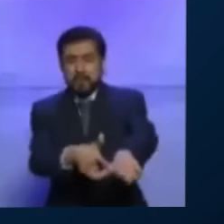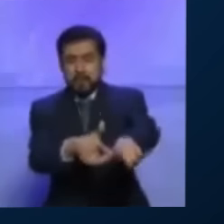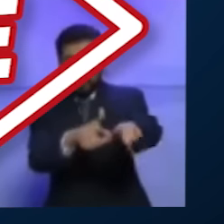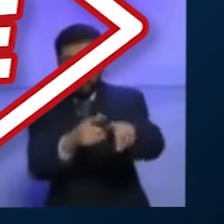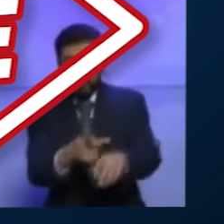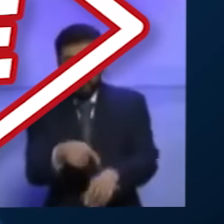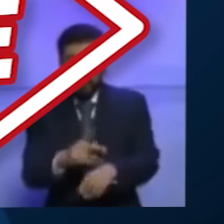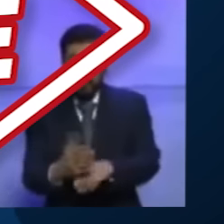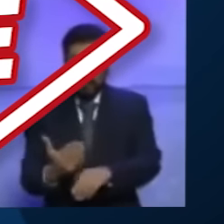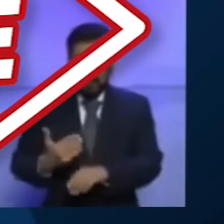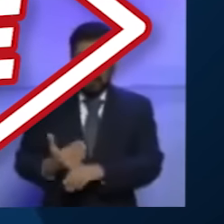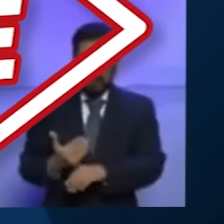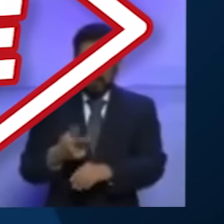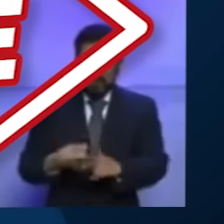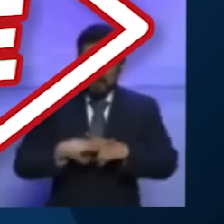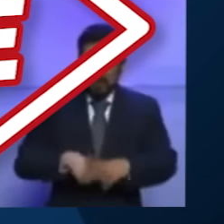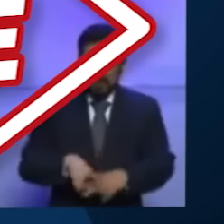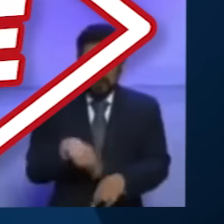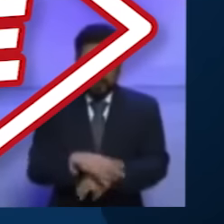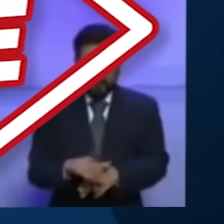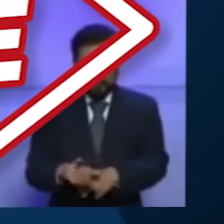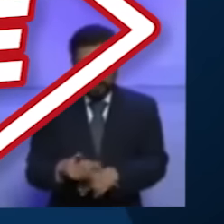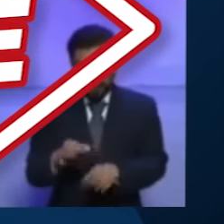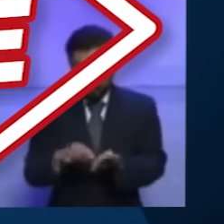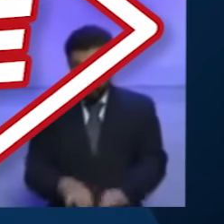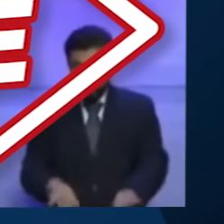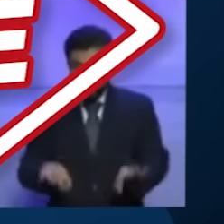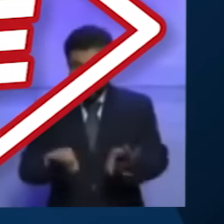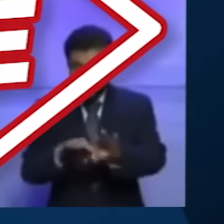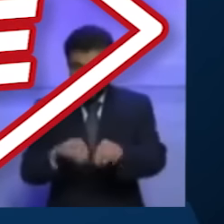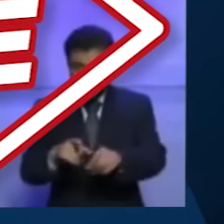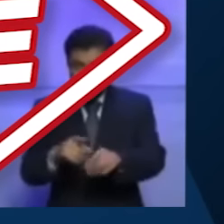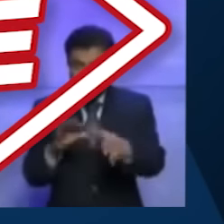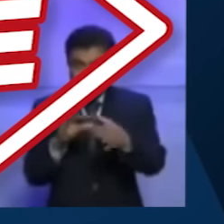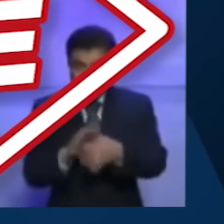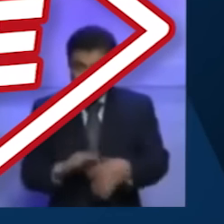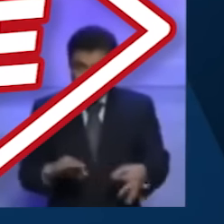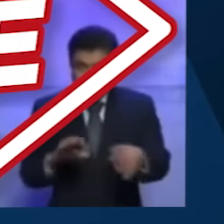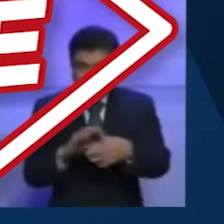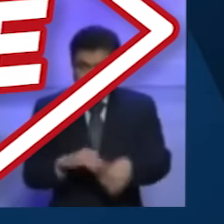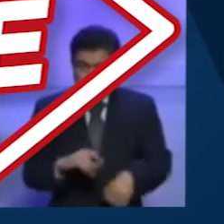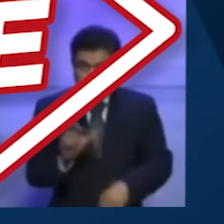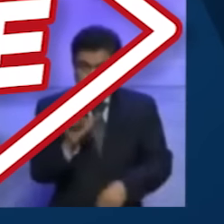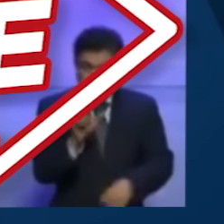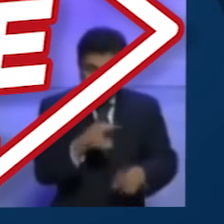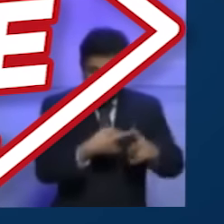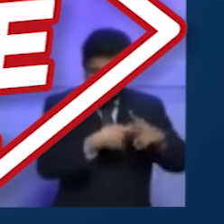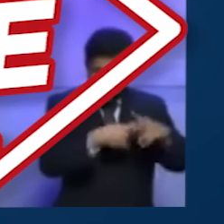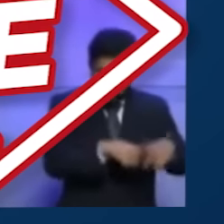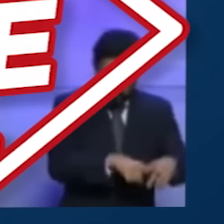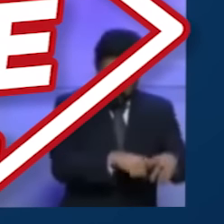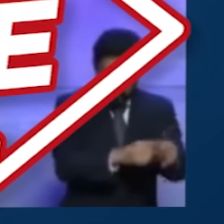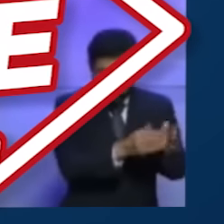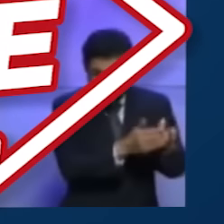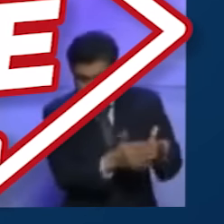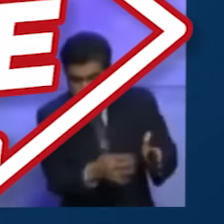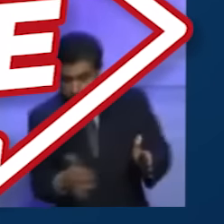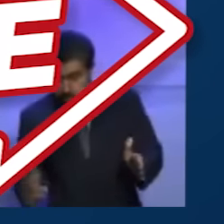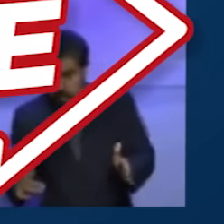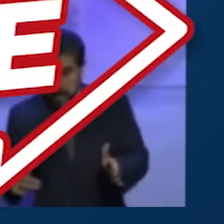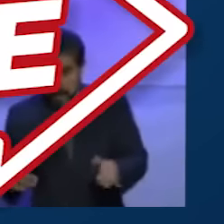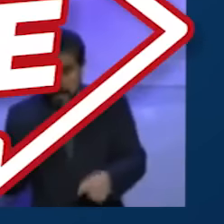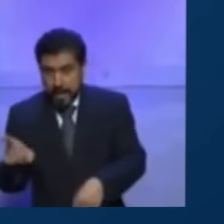hay que señalar que desde los procesos políticos adelantados y hasta después de la jornada electoral no han sido pocas las